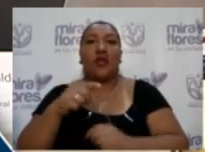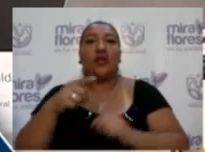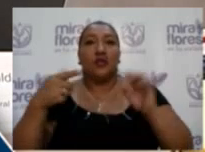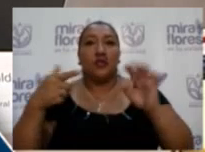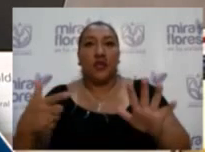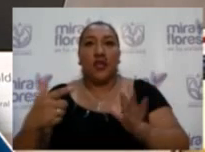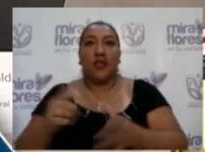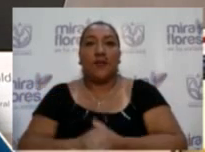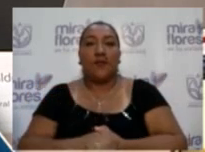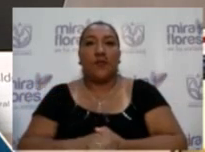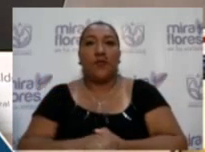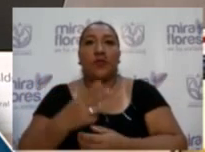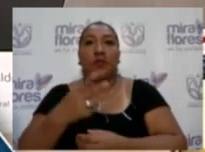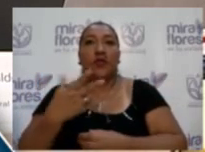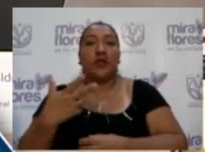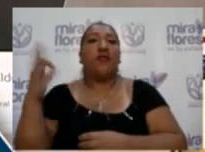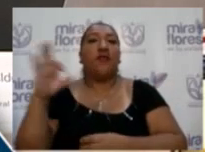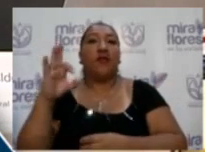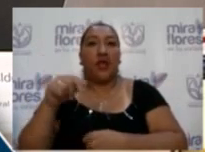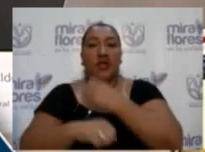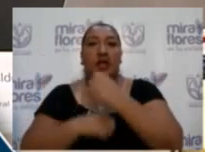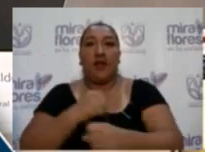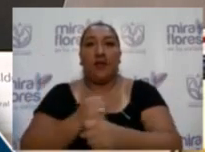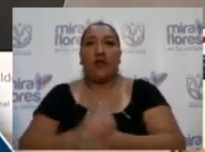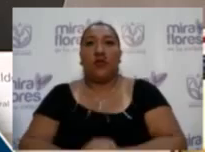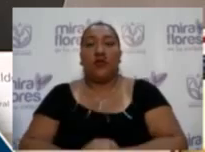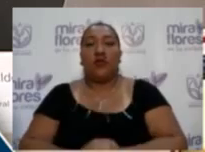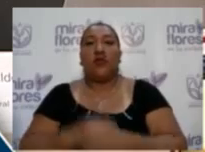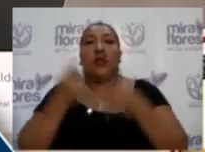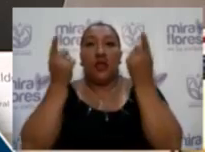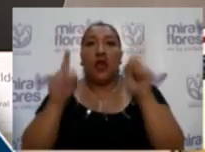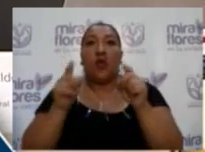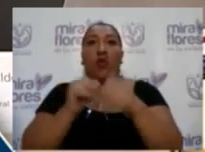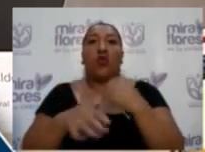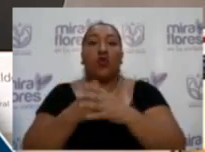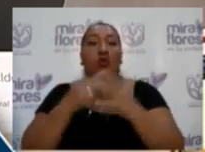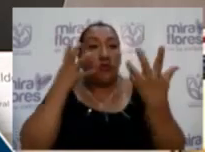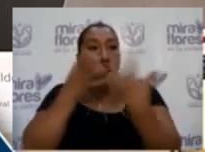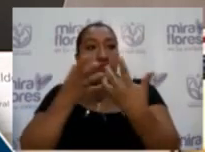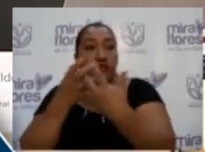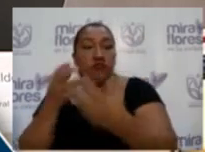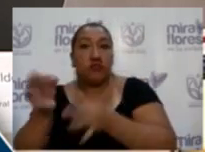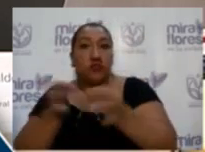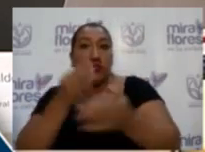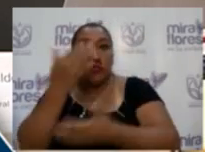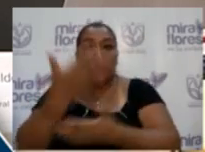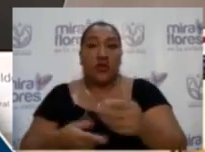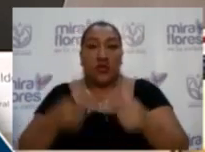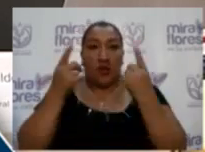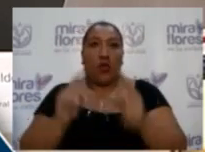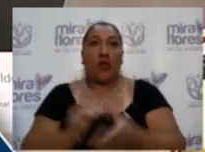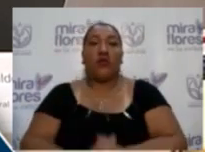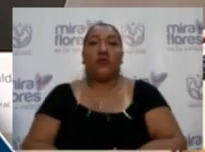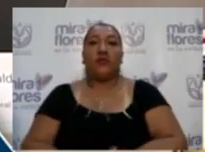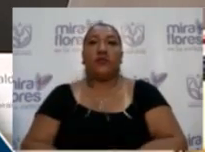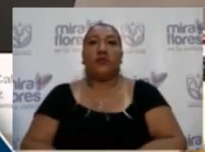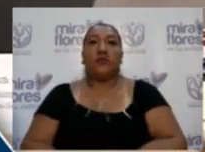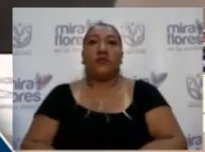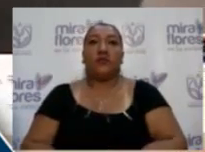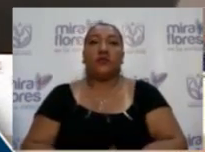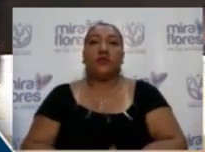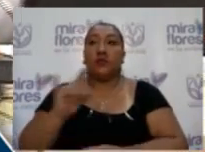103-2017 del 23 de febrero del presente año, de conformidad con las consideraciones expuestas en el presente acuerdo. Ofrezco